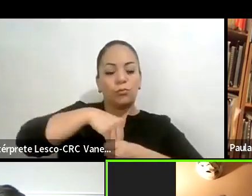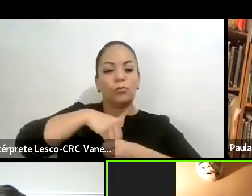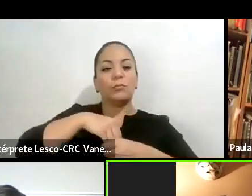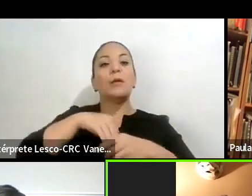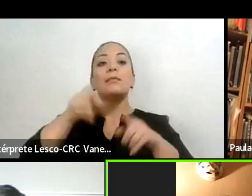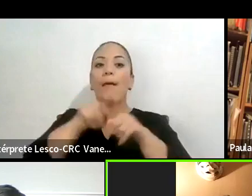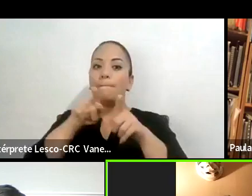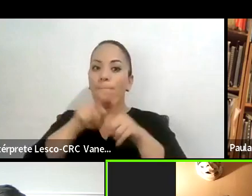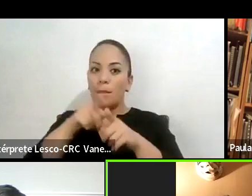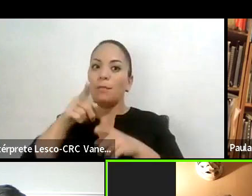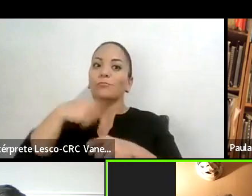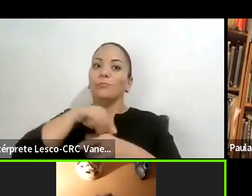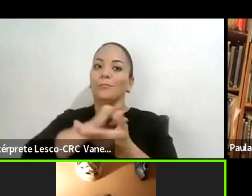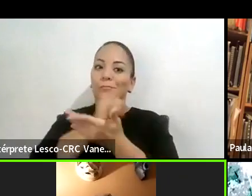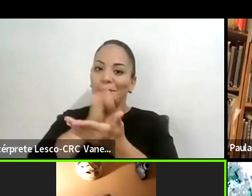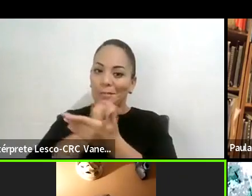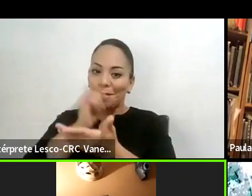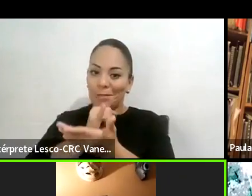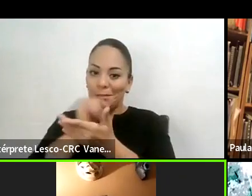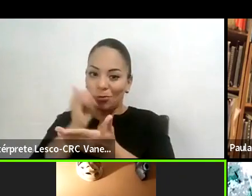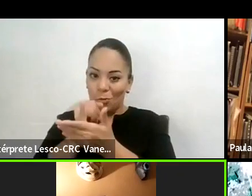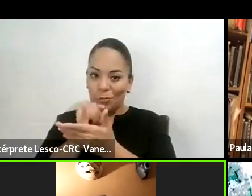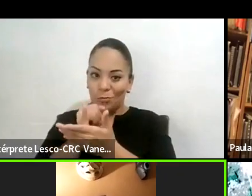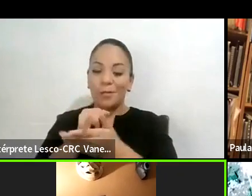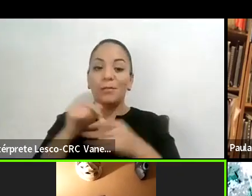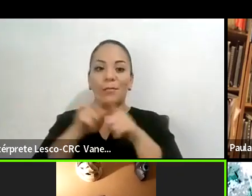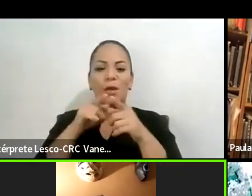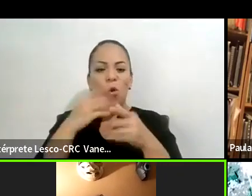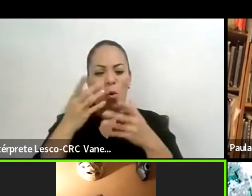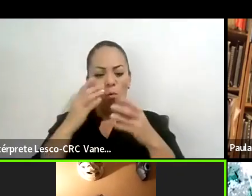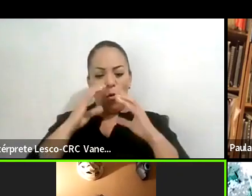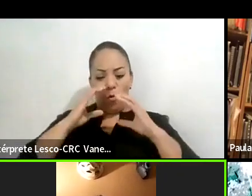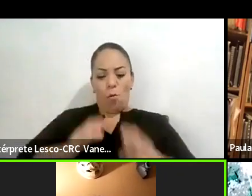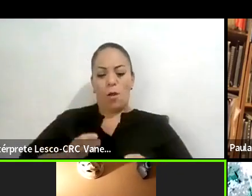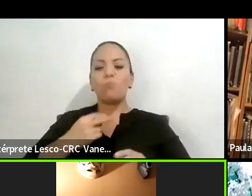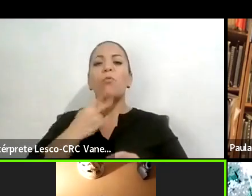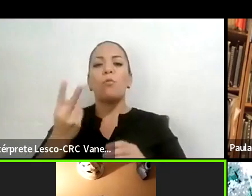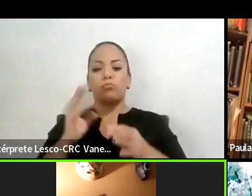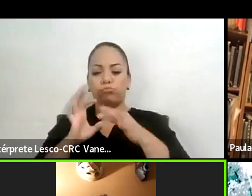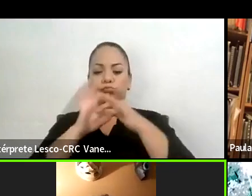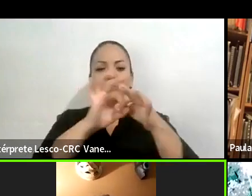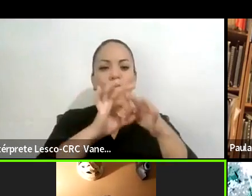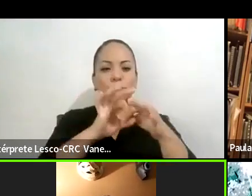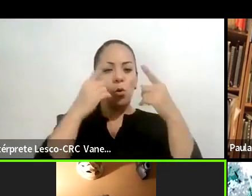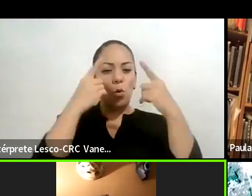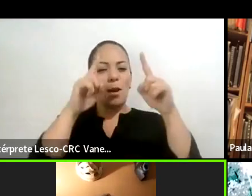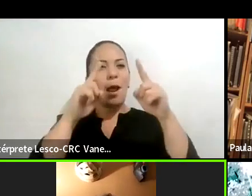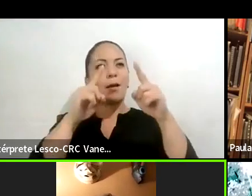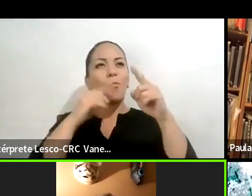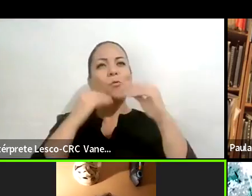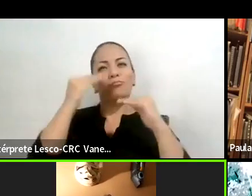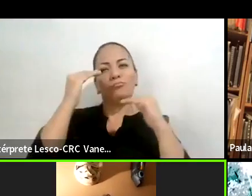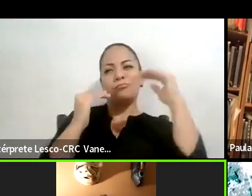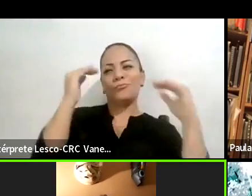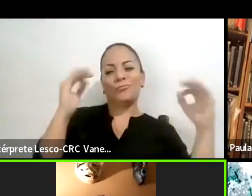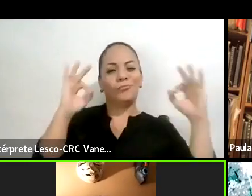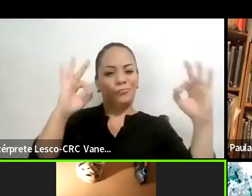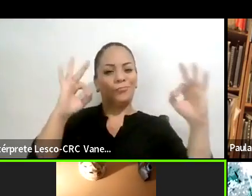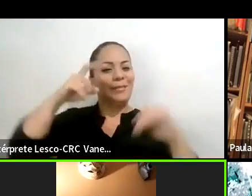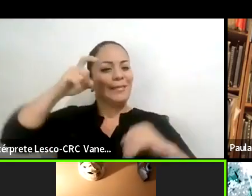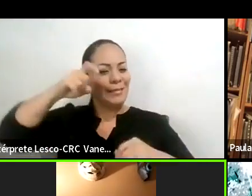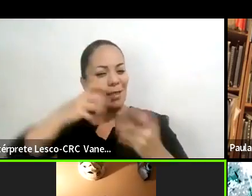investigación de la voz a través del cuerpo para llegar a los tonos necesarios, a las texturas necesarias, como decía Sandra